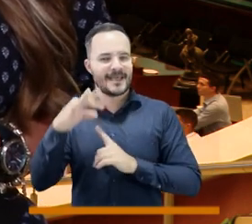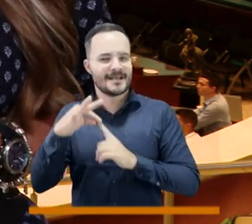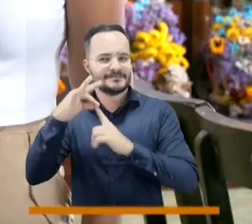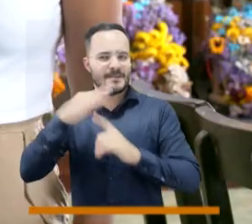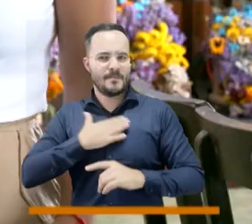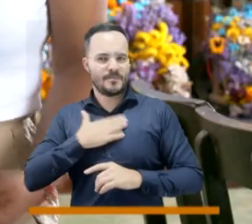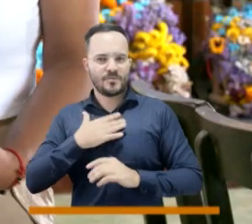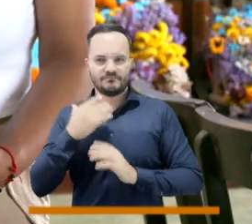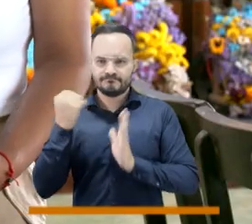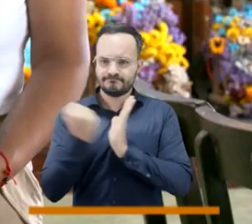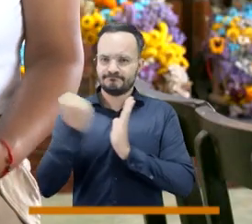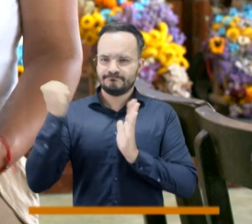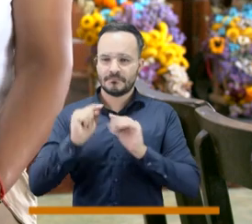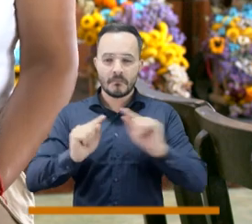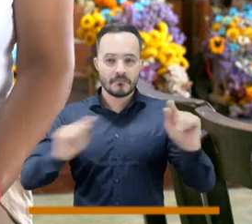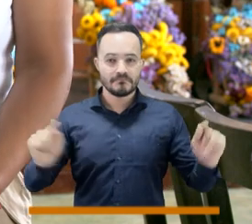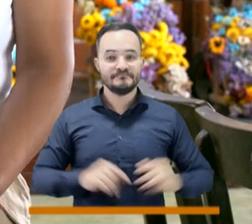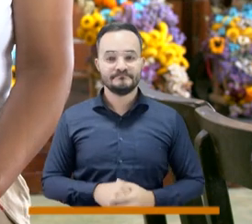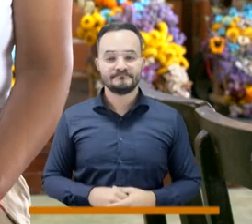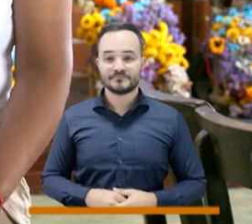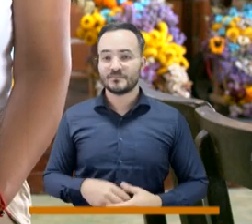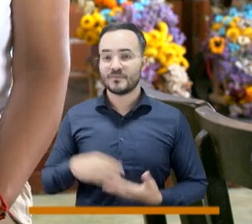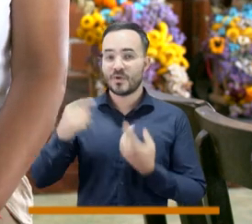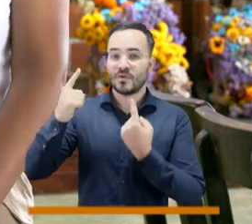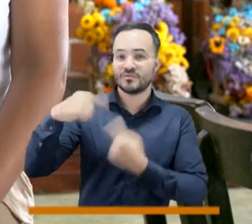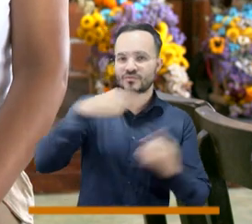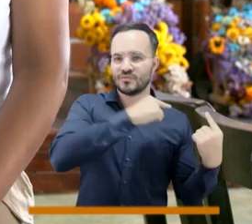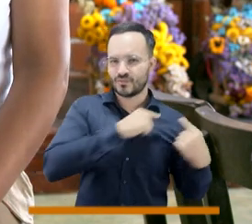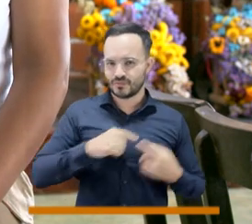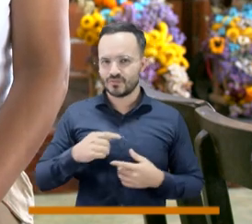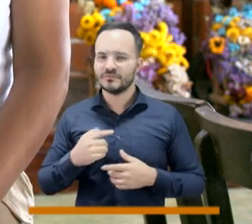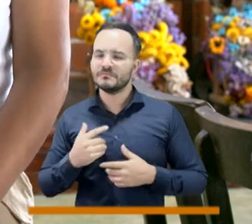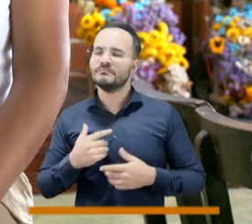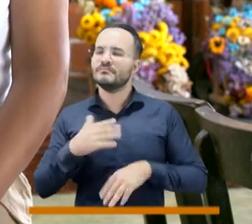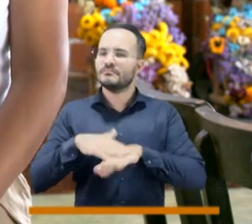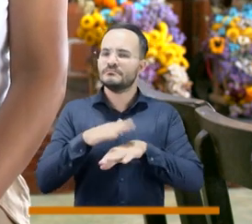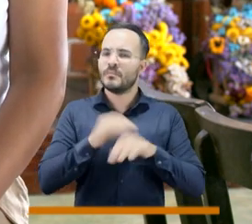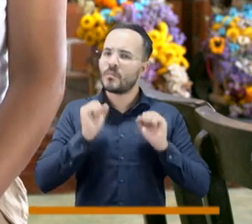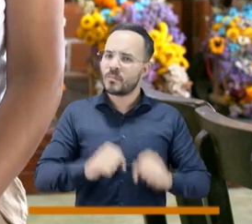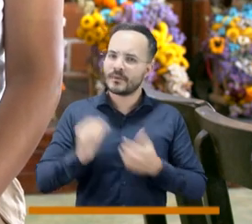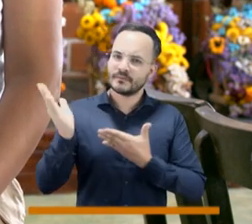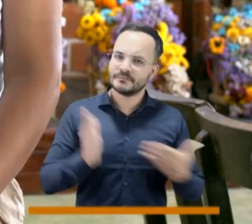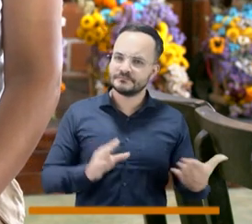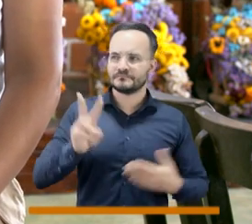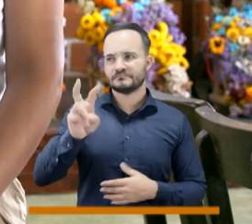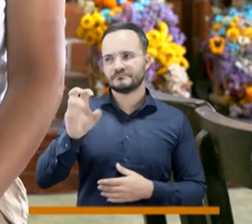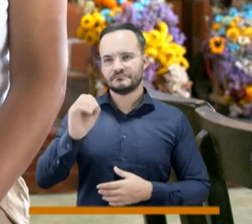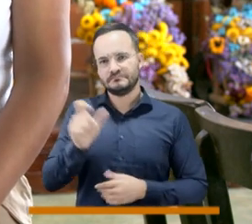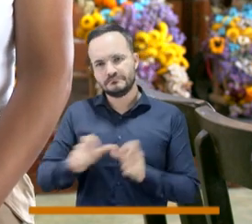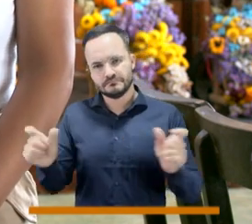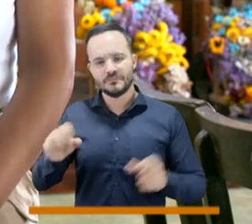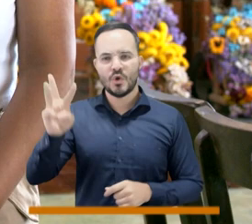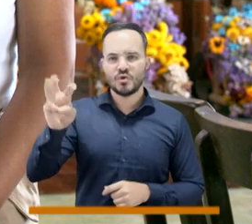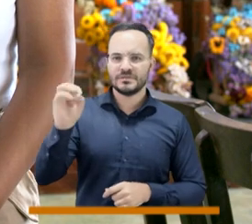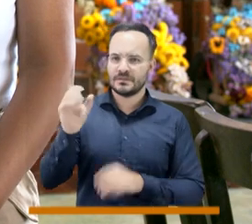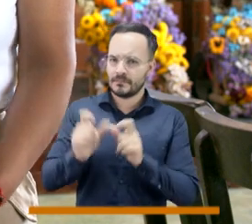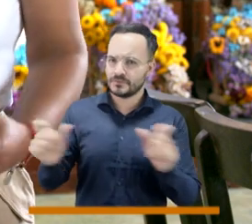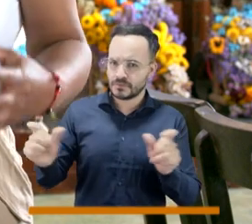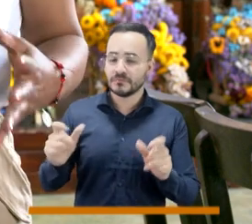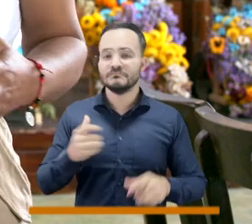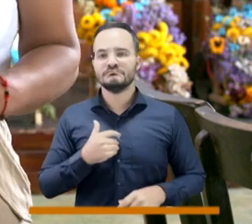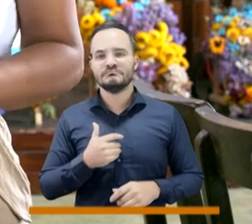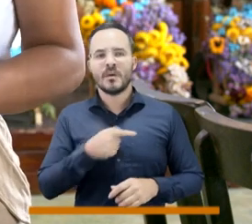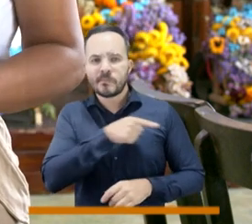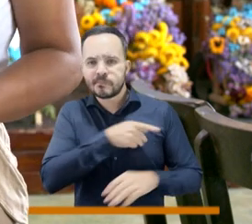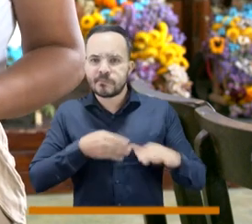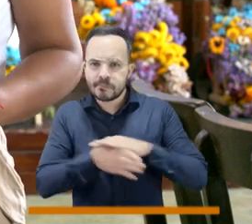componente. Tenemos el tour silletero, tenemos aproximadamente una capacidad de 70, 80 personas y contamos